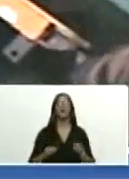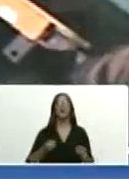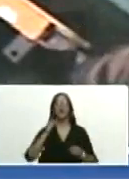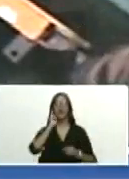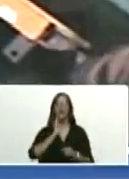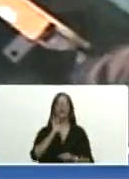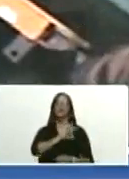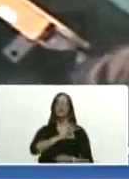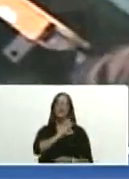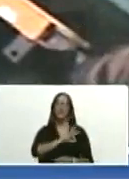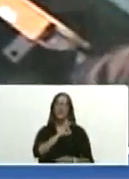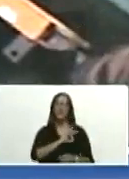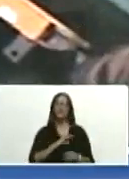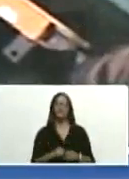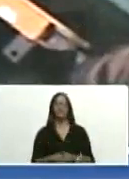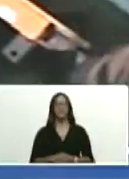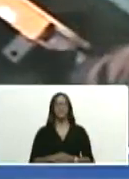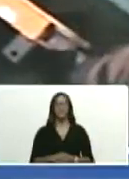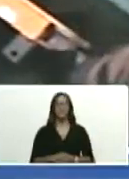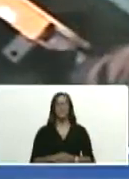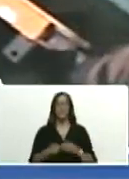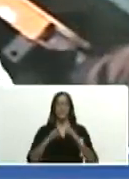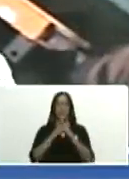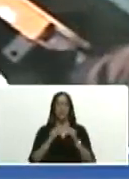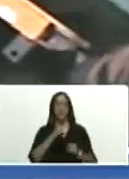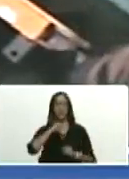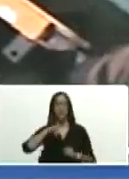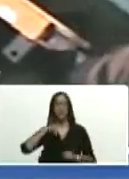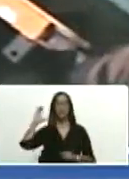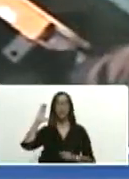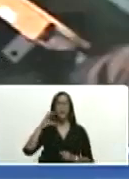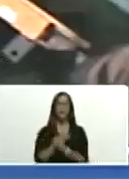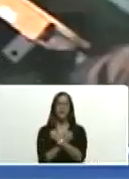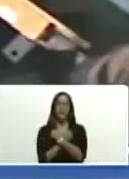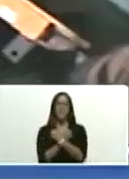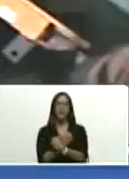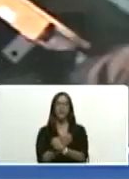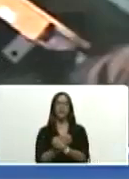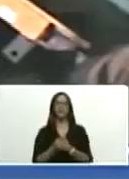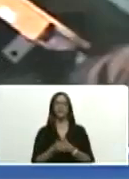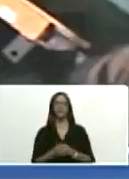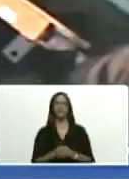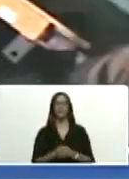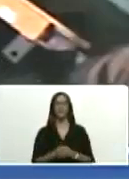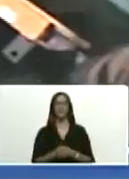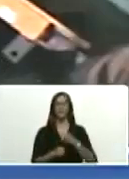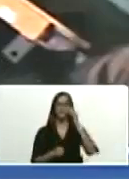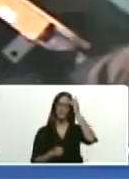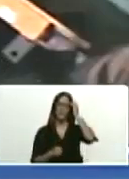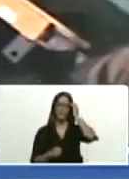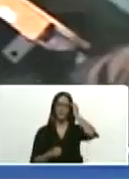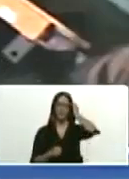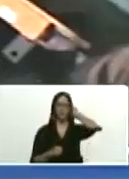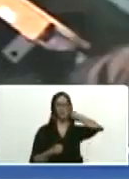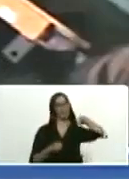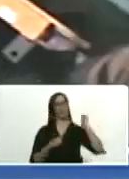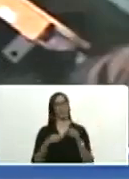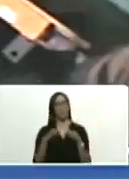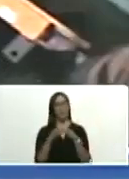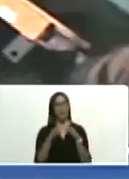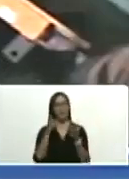guayana socialista a toda nuestra patria amada compañeros presentes ya los